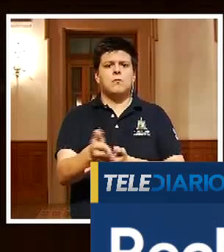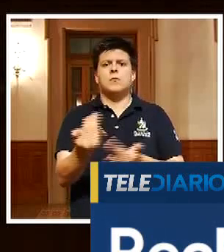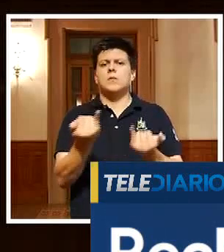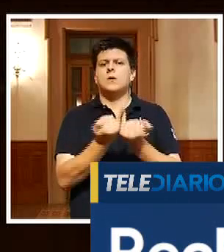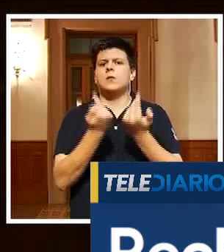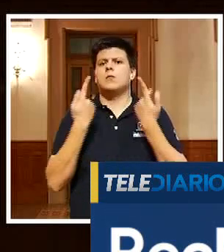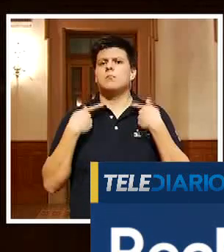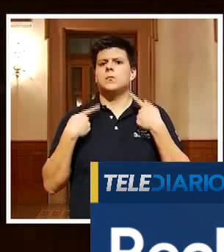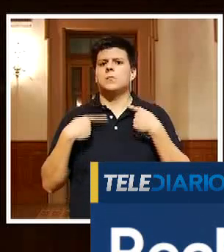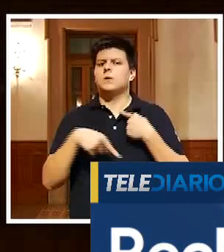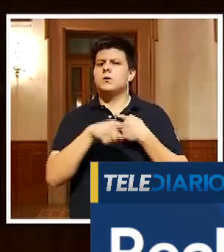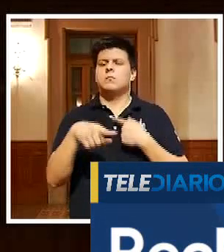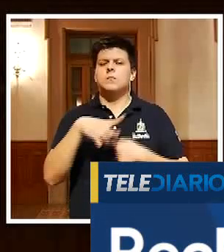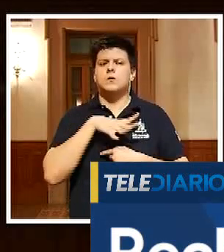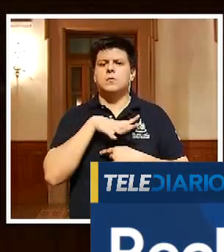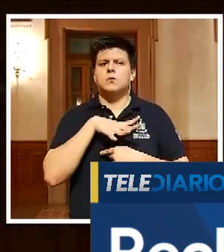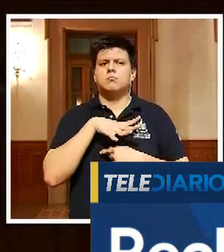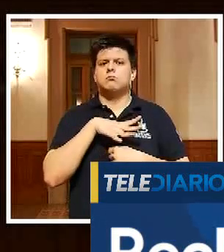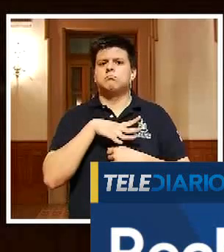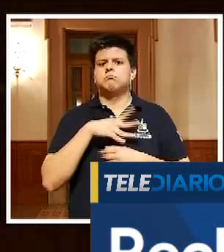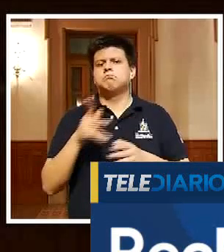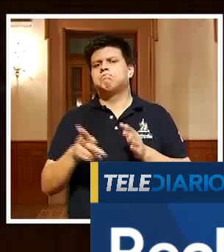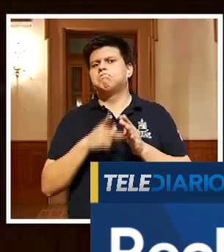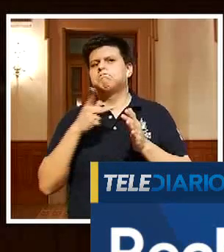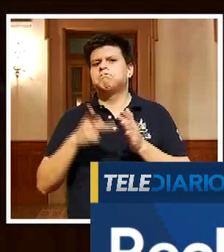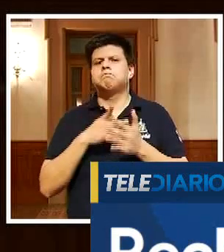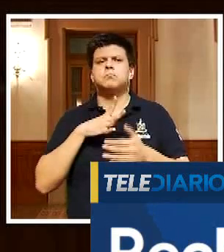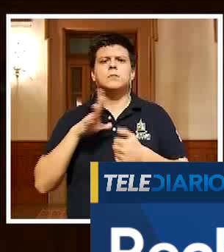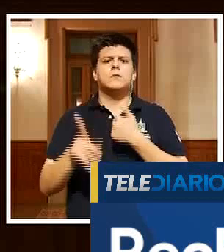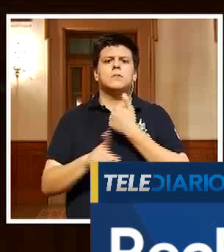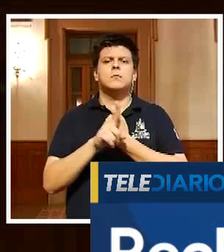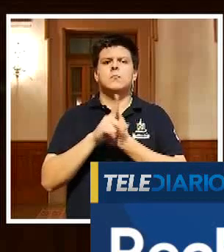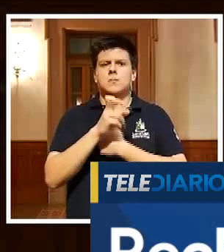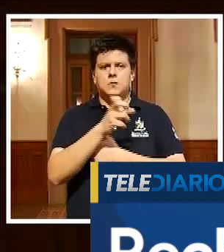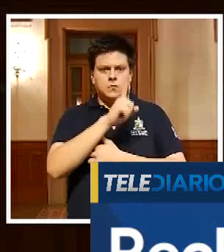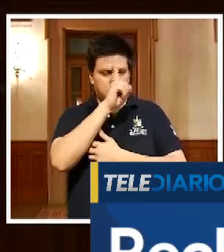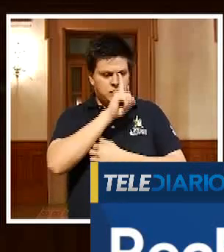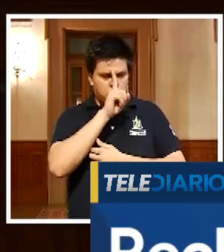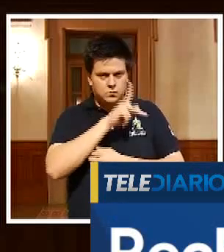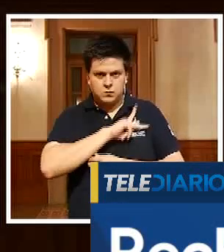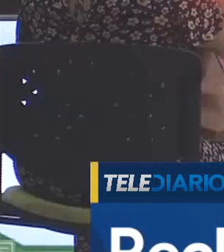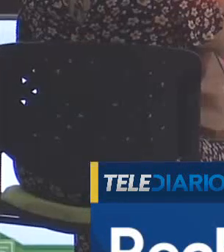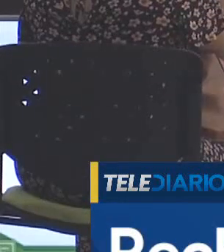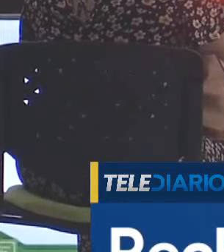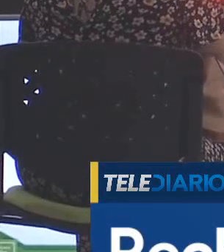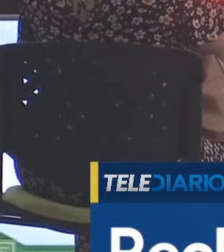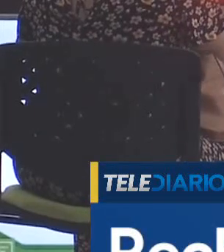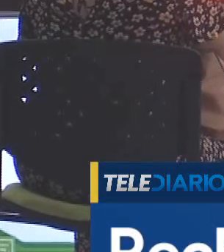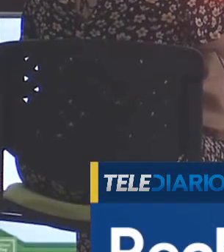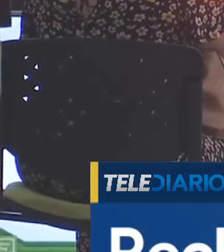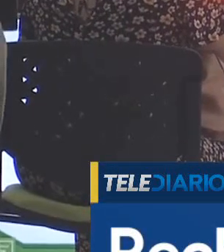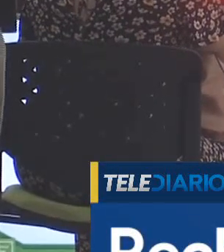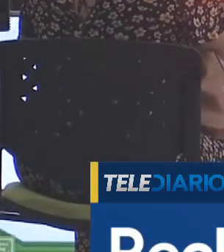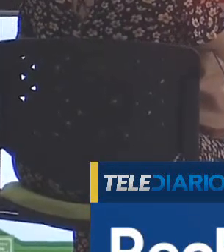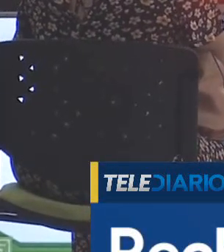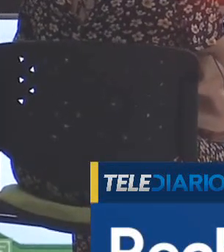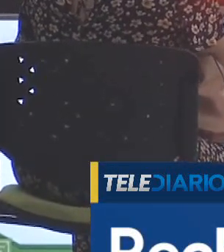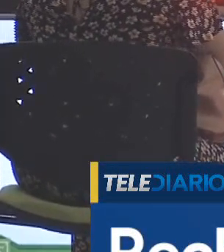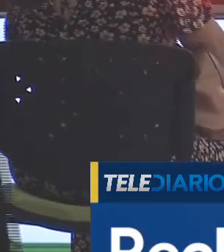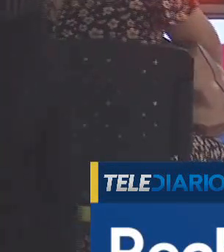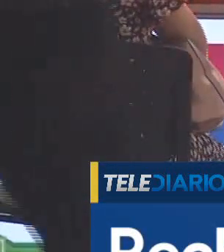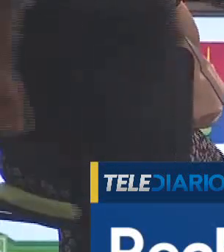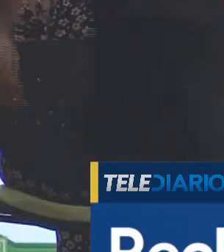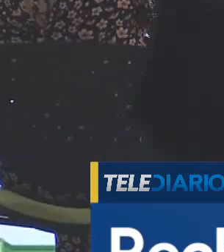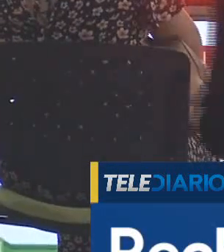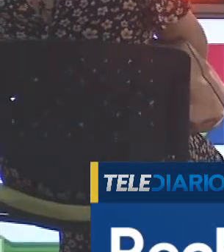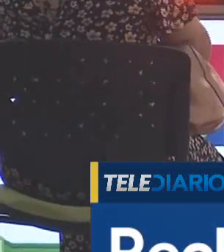personas que deseen hacer ejercicio. Estas fueron las recomendaciones de la Secretaría de Salud. En su exposición ante